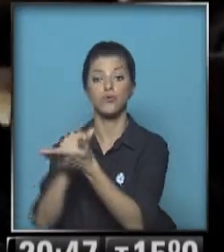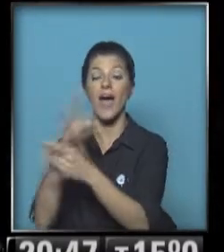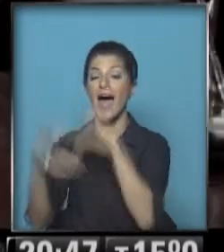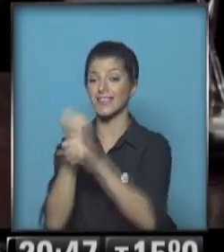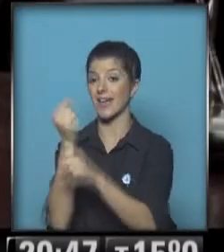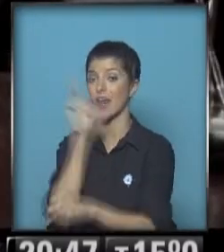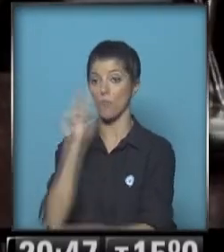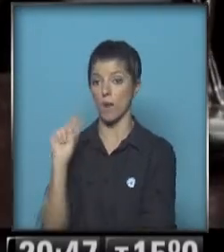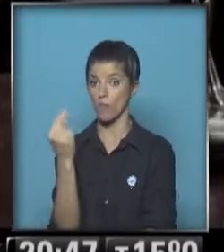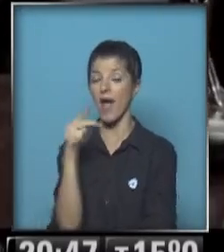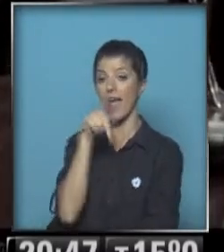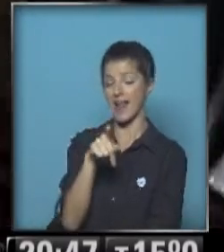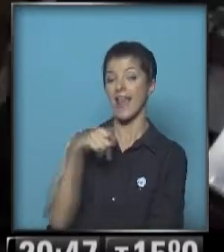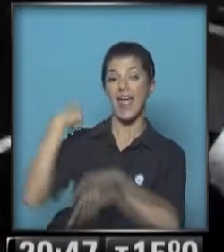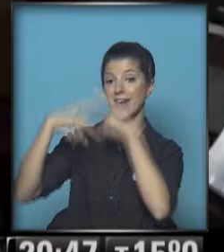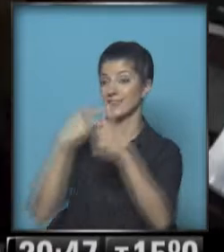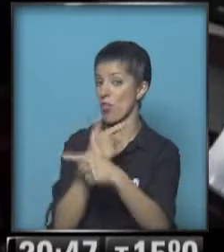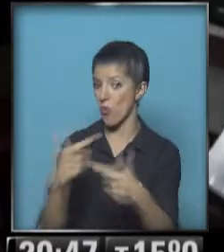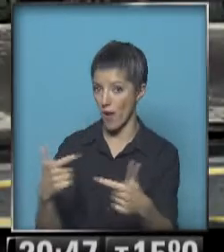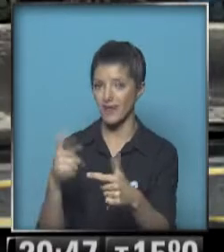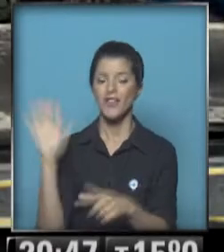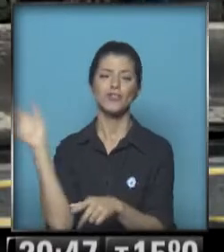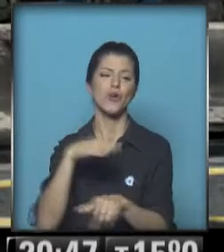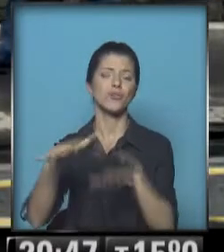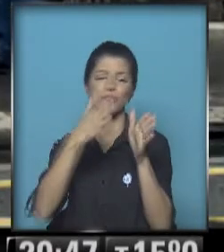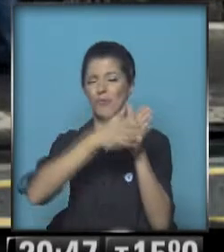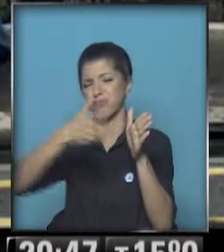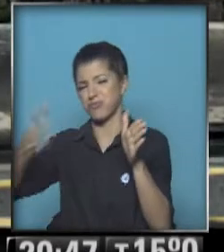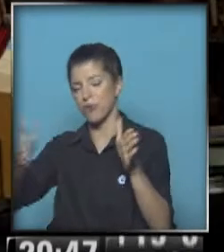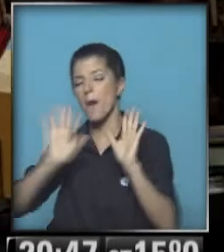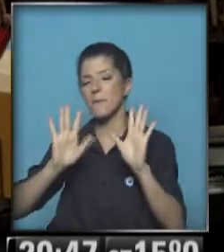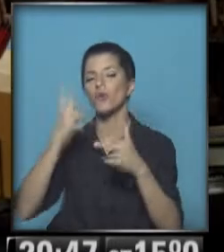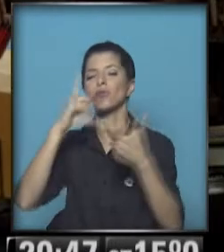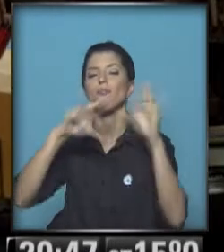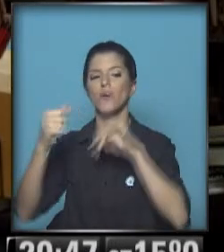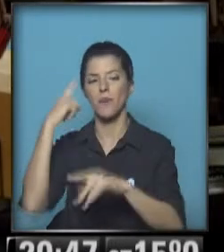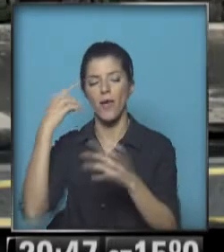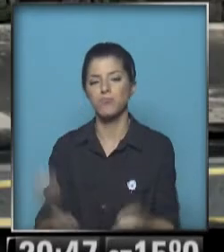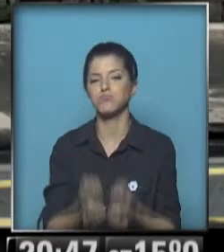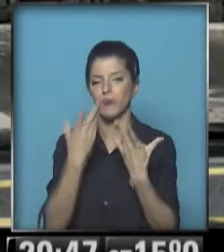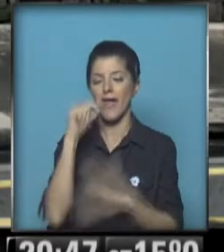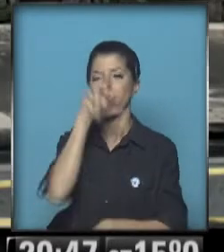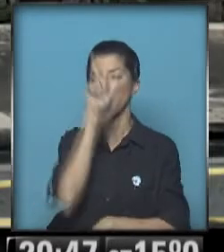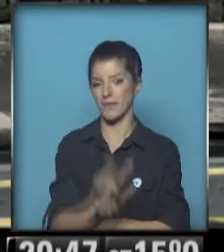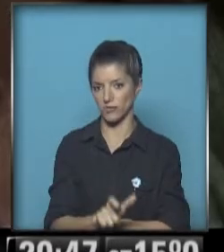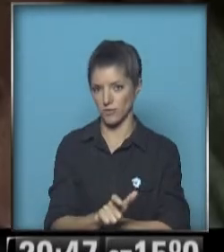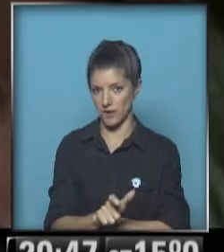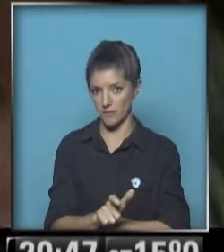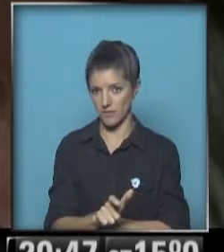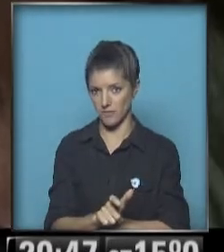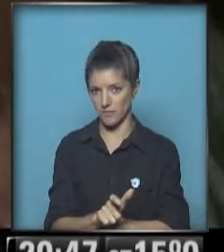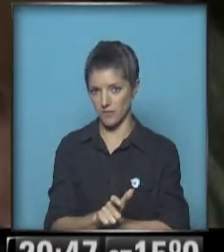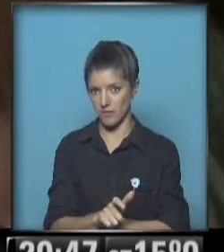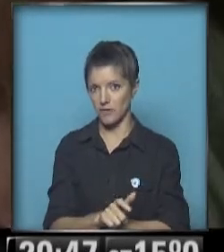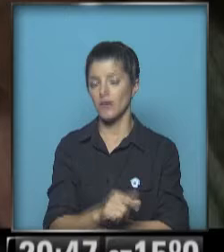señora la casa no la puede heredar va a pasar de todo en el medio pero bueno de alguna manera es un descubrimiento de esa persona que ni uno soñaba